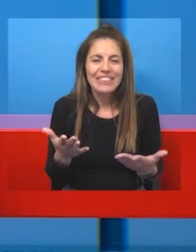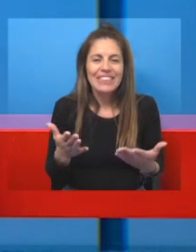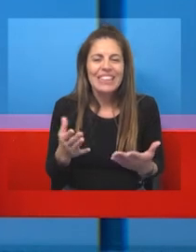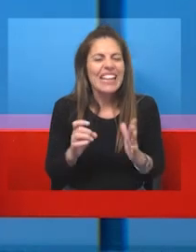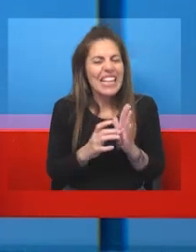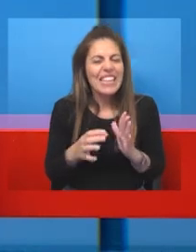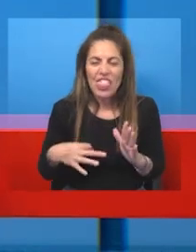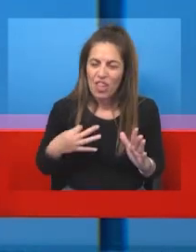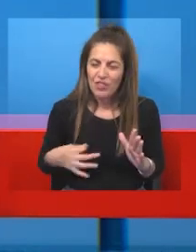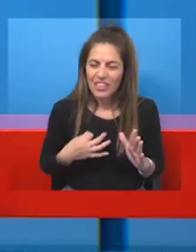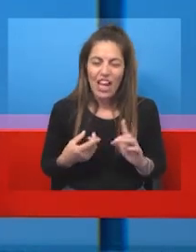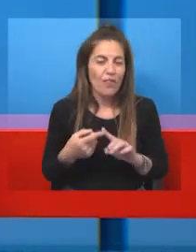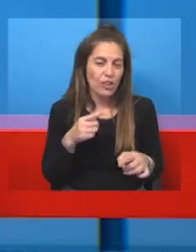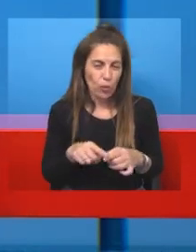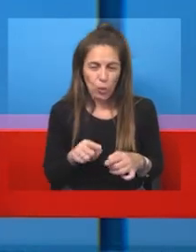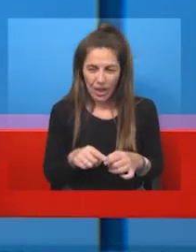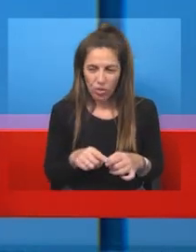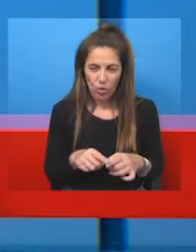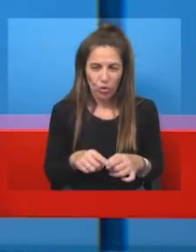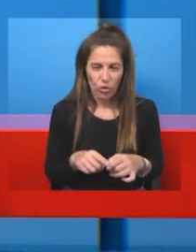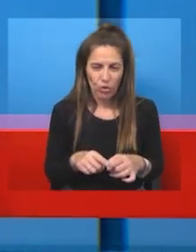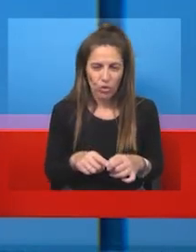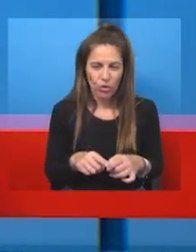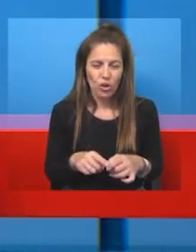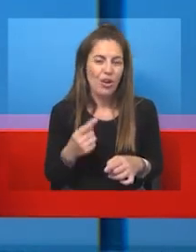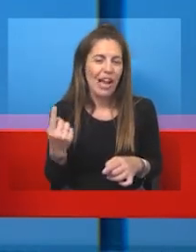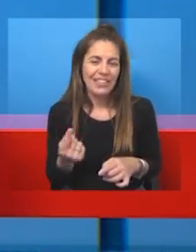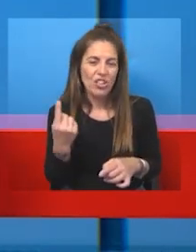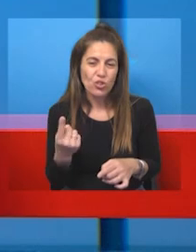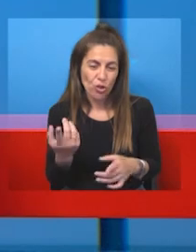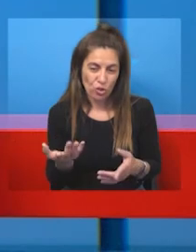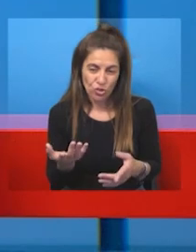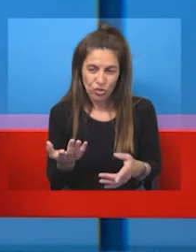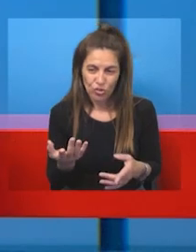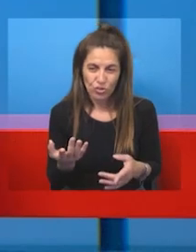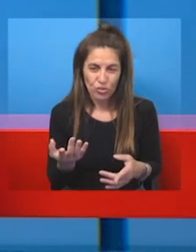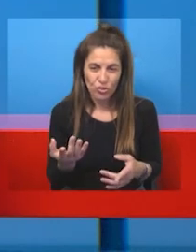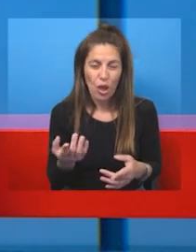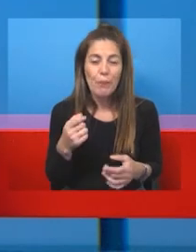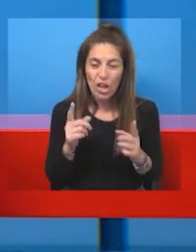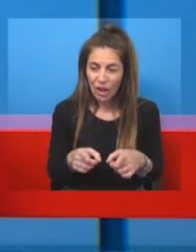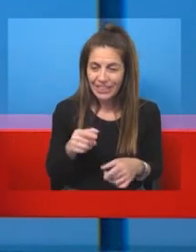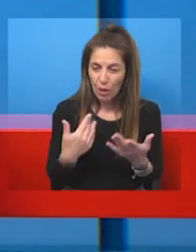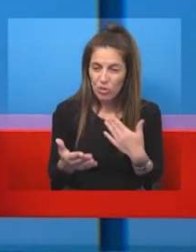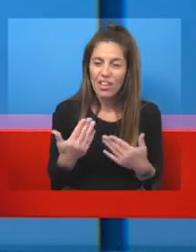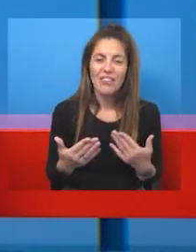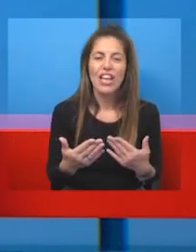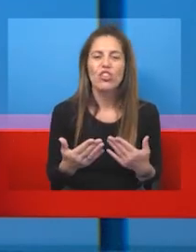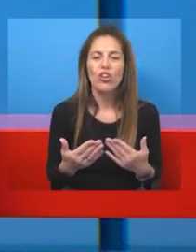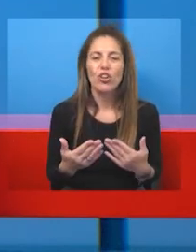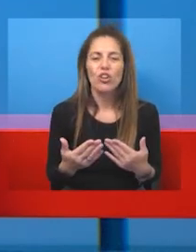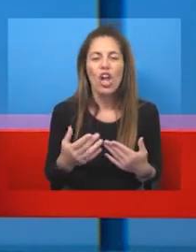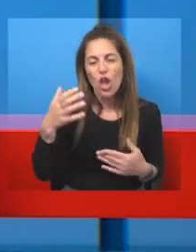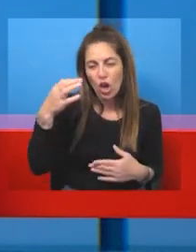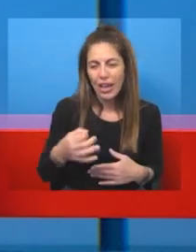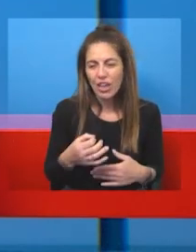calidad de vida vinculado con este el aislamiento y la soledad eh pero ahí estamos hablando Ya de de lo que